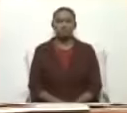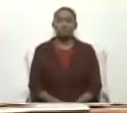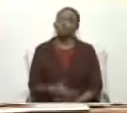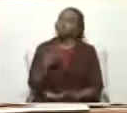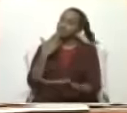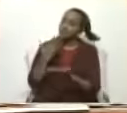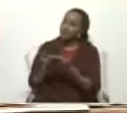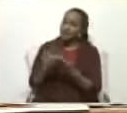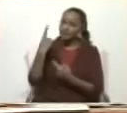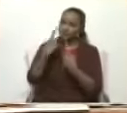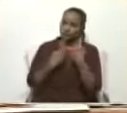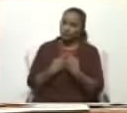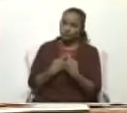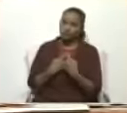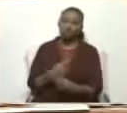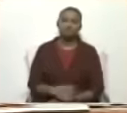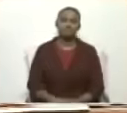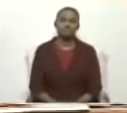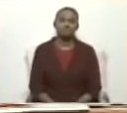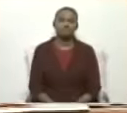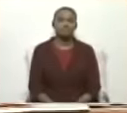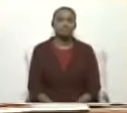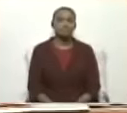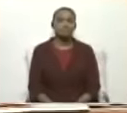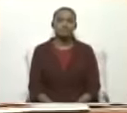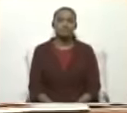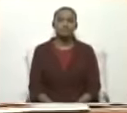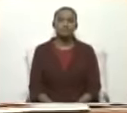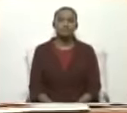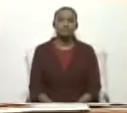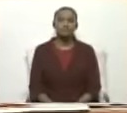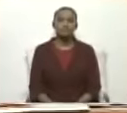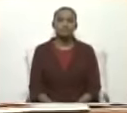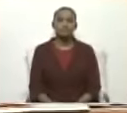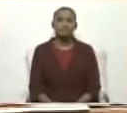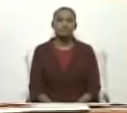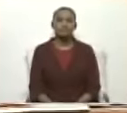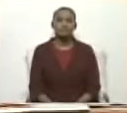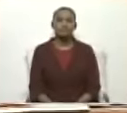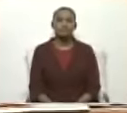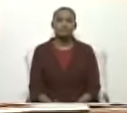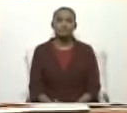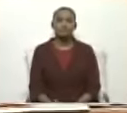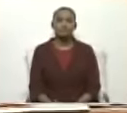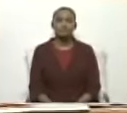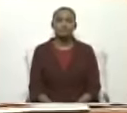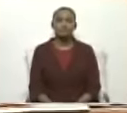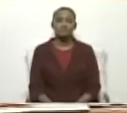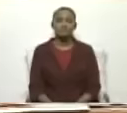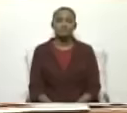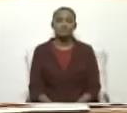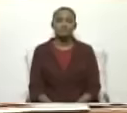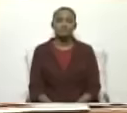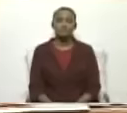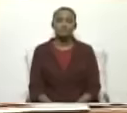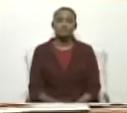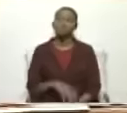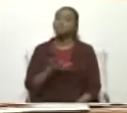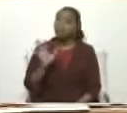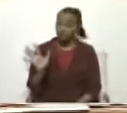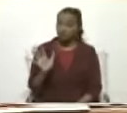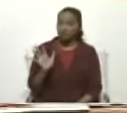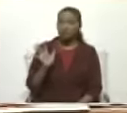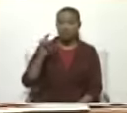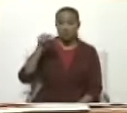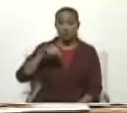Gracias, Orle Frank. Mira, ya tenemos hoy día, hoy, en